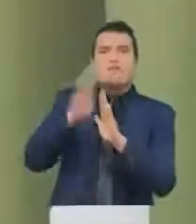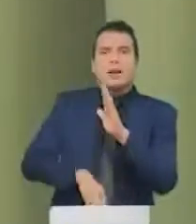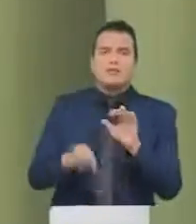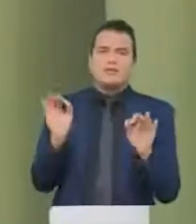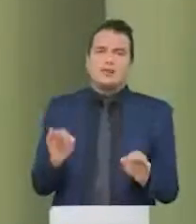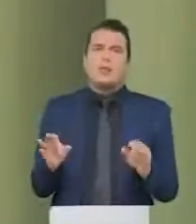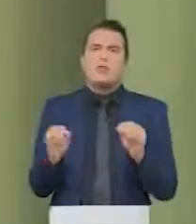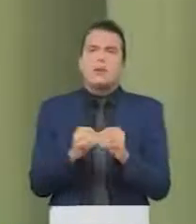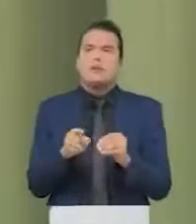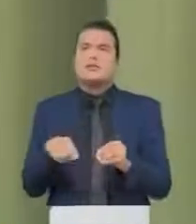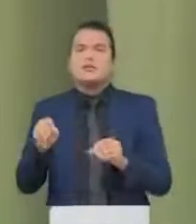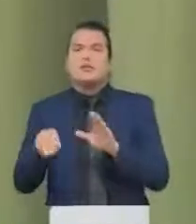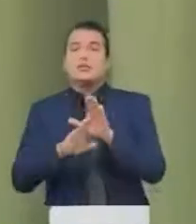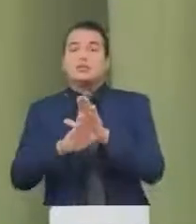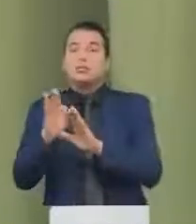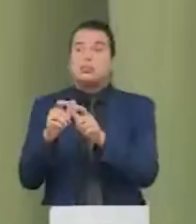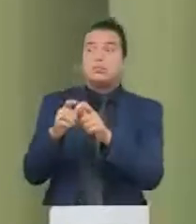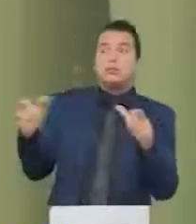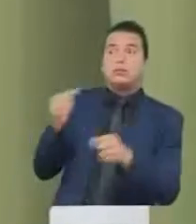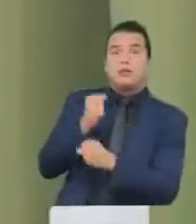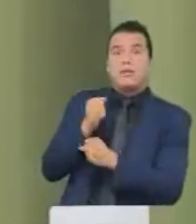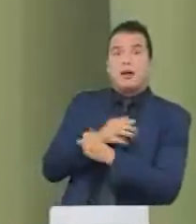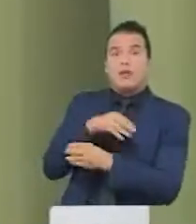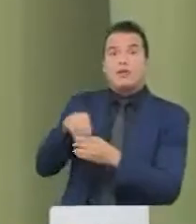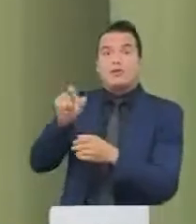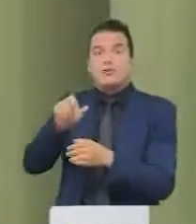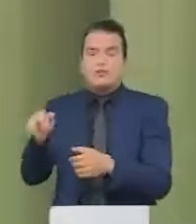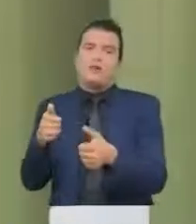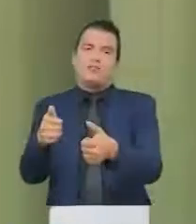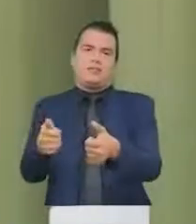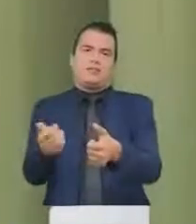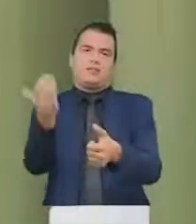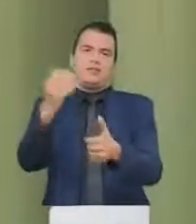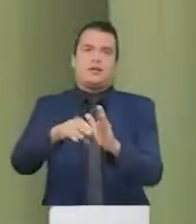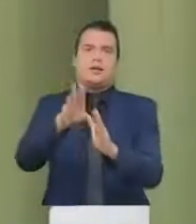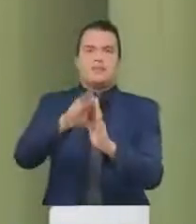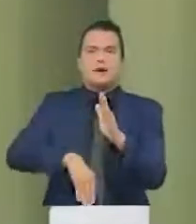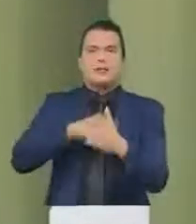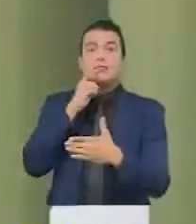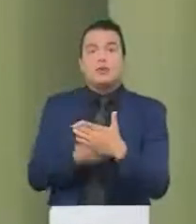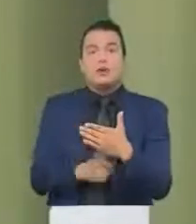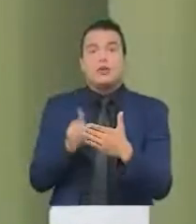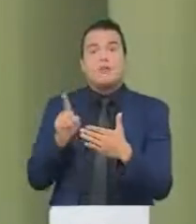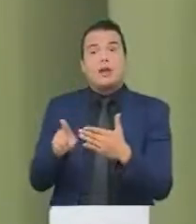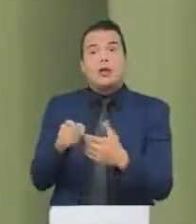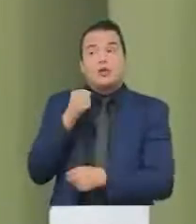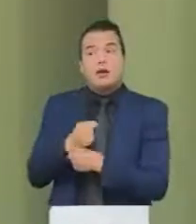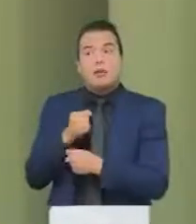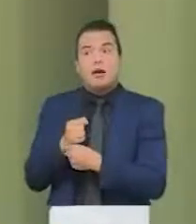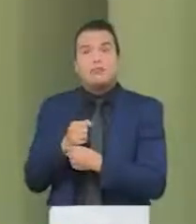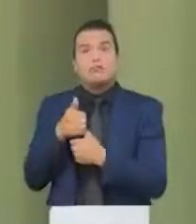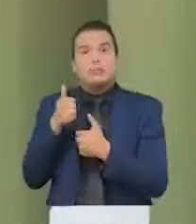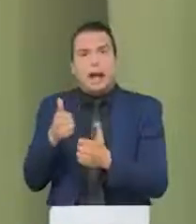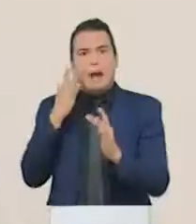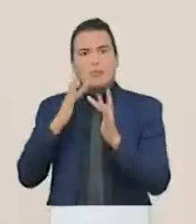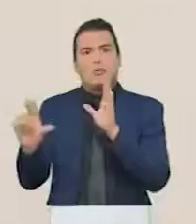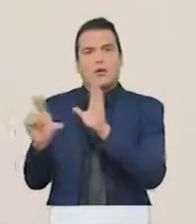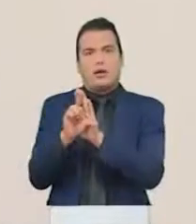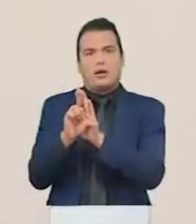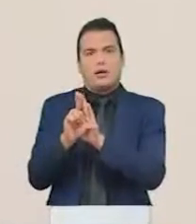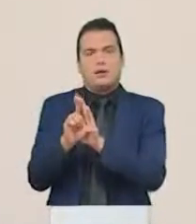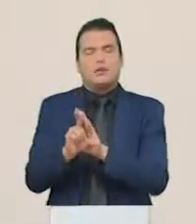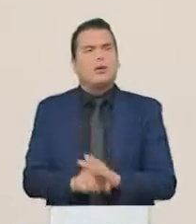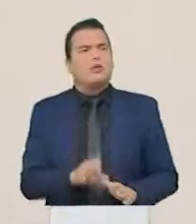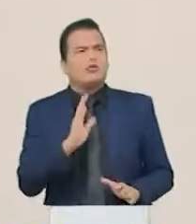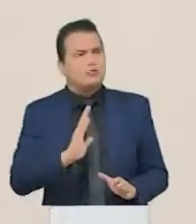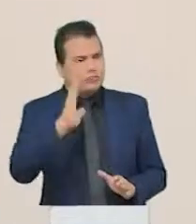empleabilidad el emprendedor genera empleo pero la empleabilidad tiene que ser en condiciones que dignifiquen a nuestros jóvenes que es lo que